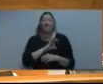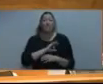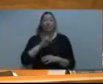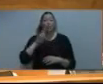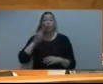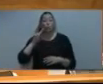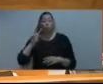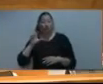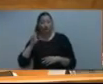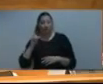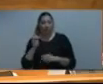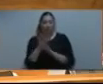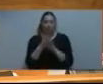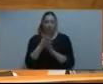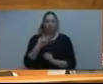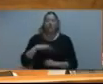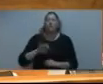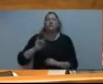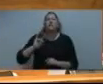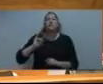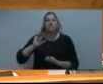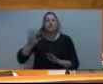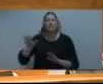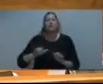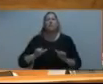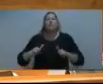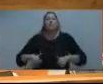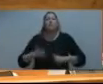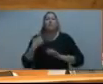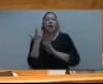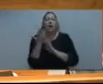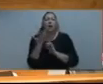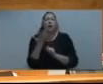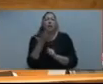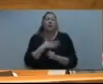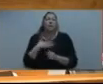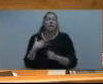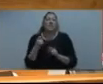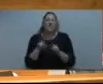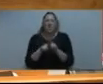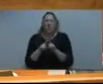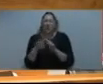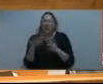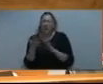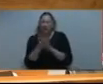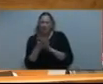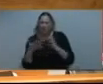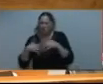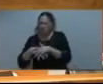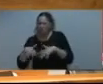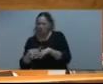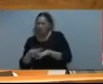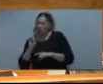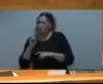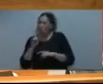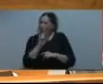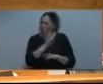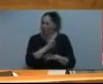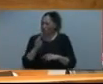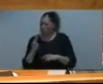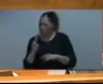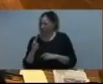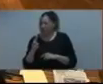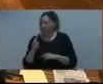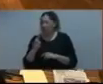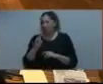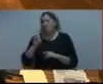palabra. Sí, bueno, quería empezar diciendo que si hablamos de embarrar el campo, yo creo que aquí no solo el Partido Popular lo ha embarrado, ni mi compañero, y sí